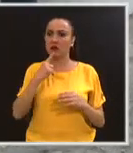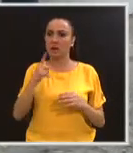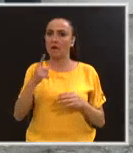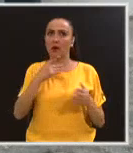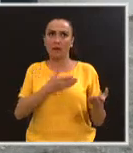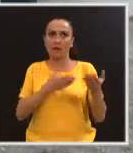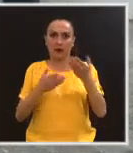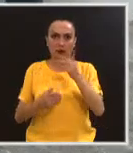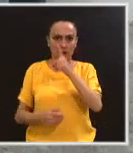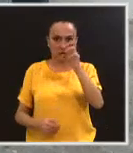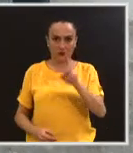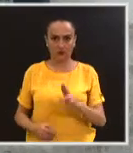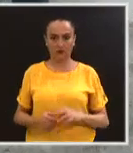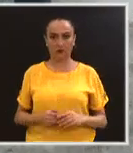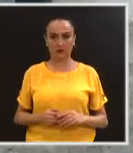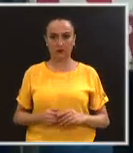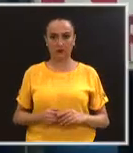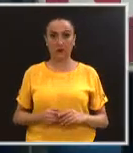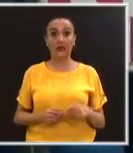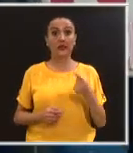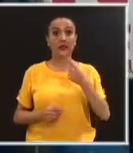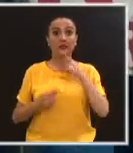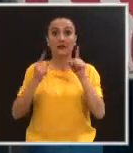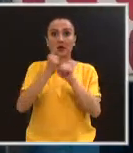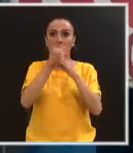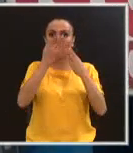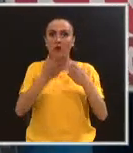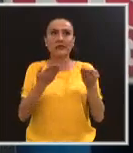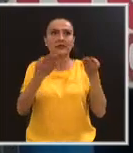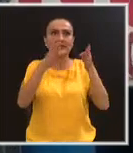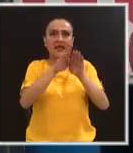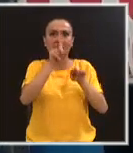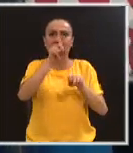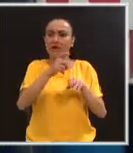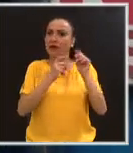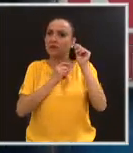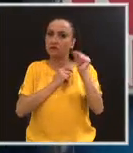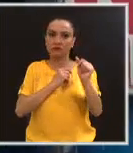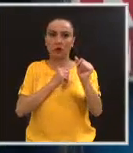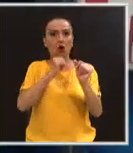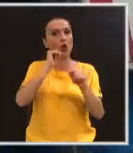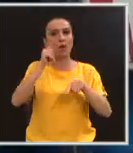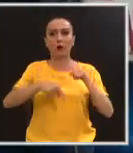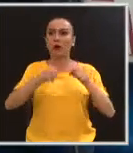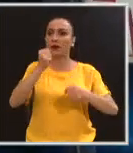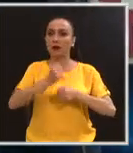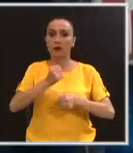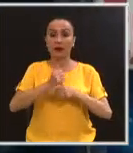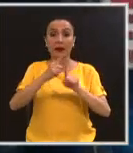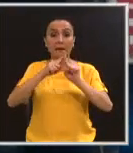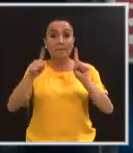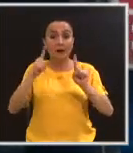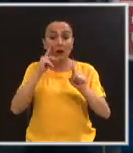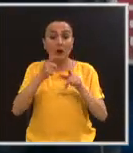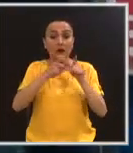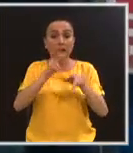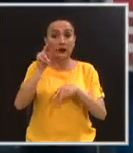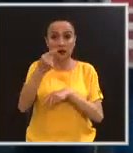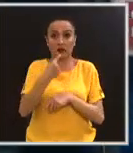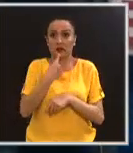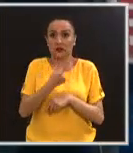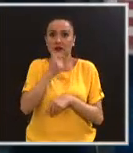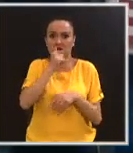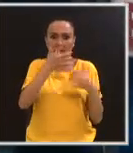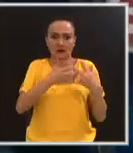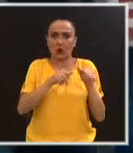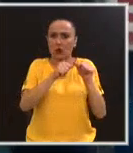bomberos de Costa Rica según la reguladora el cierre debe ser de inmediato y no podrían estar operando sin embargo noticias constató que la